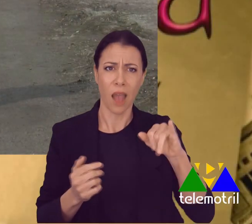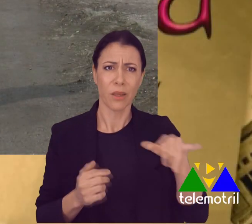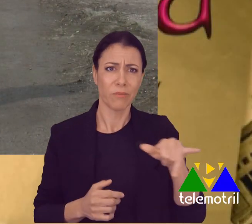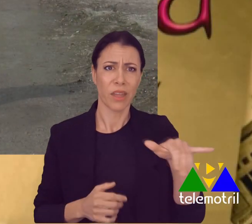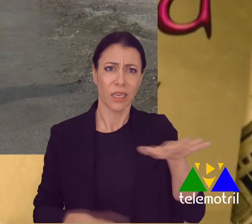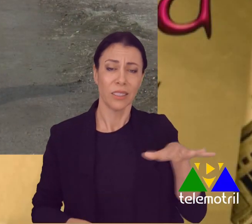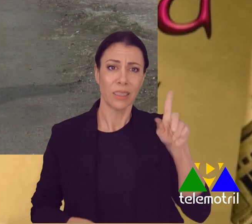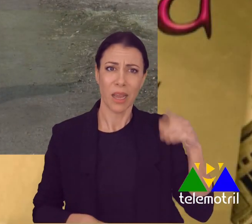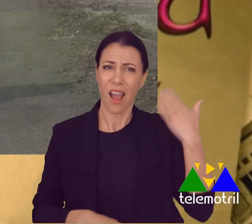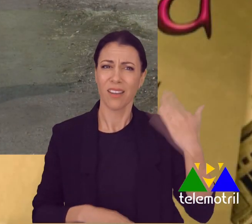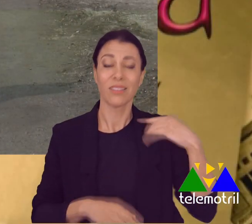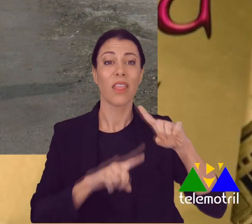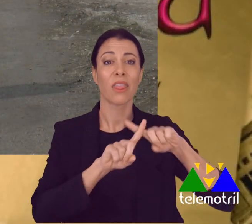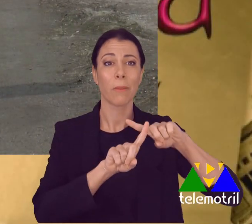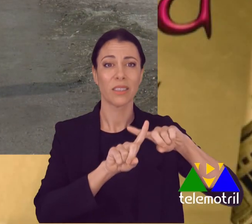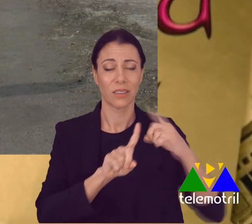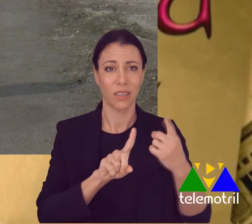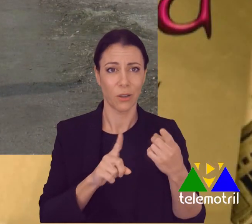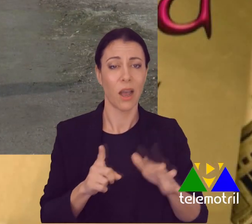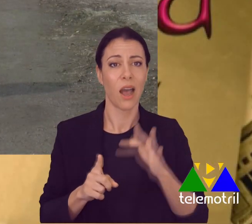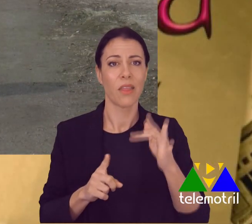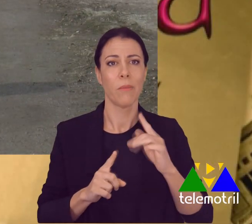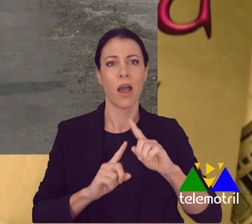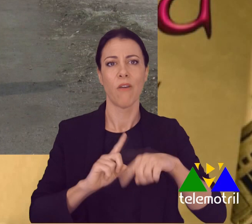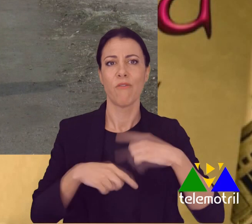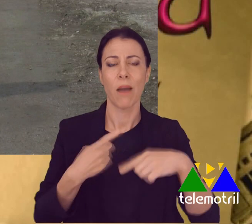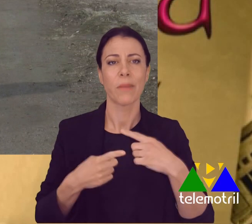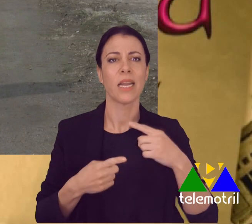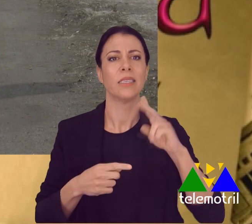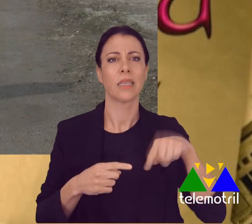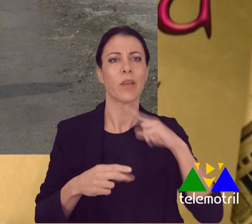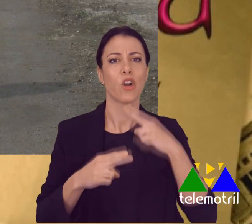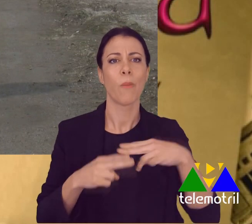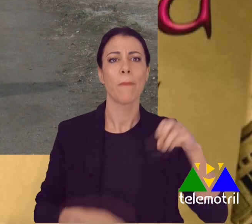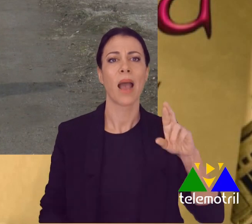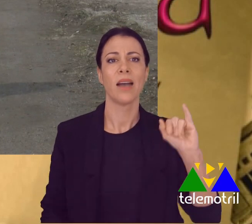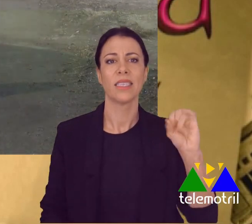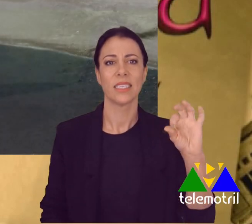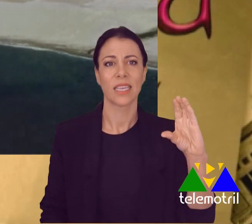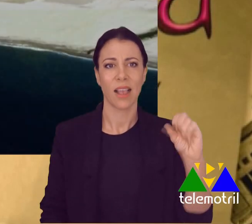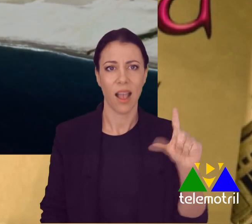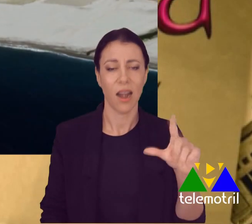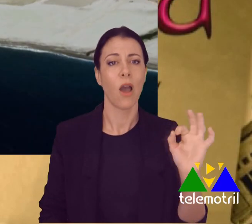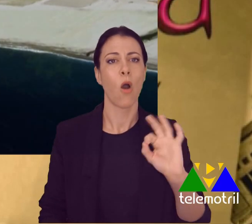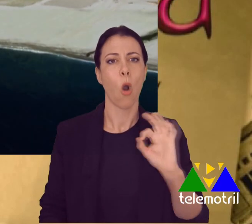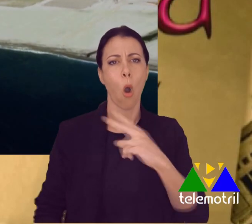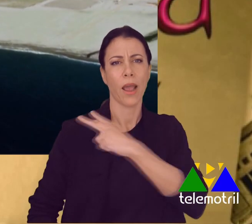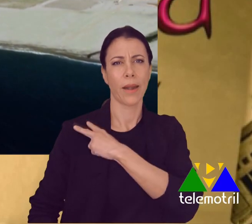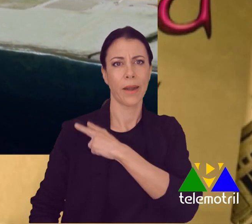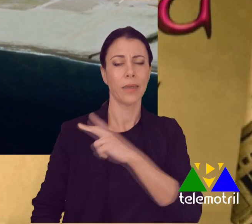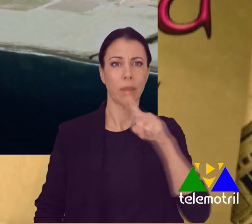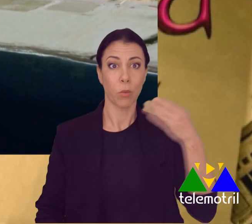Y hablamos de la familia Tros de Ilarduya, aparte del mariscal o del general que estaba enterrado allí en el